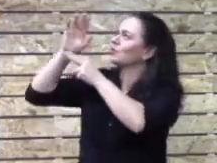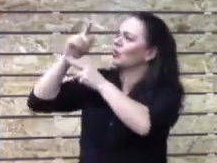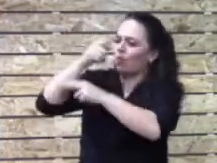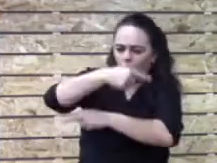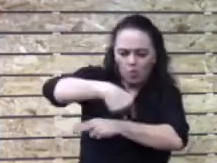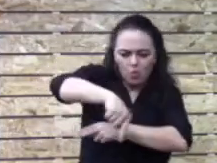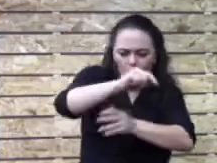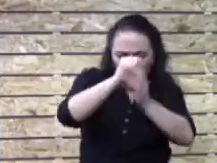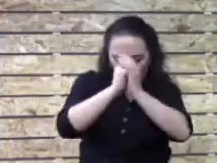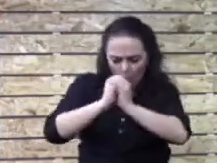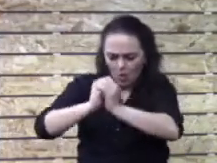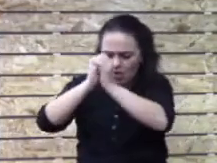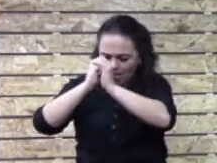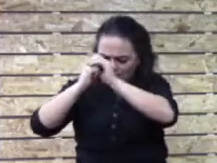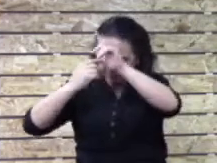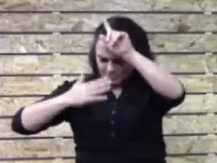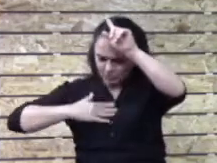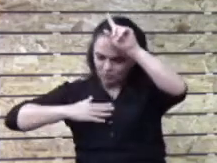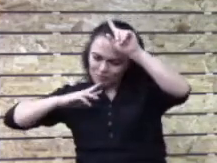frase, es muy importante.